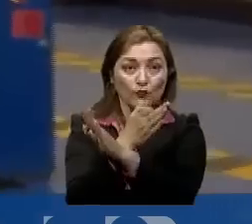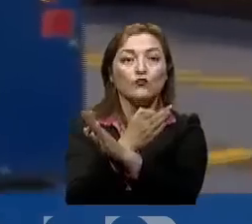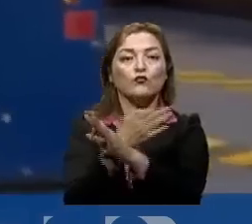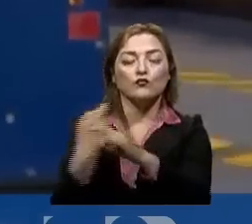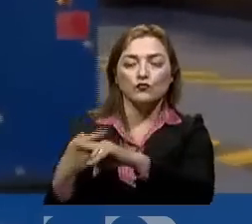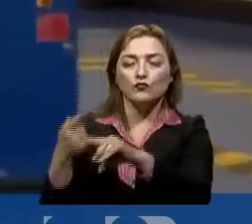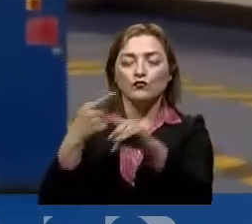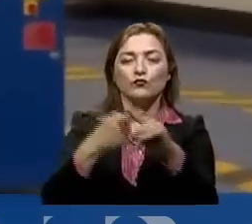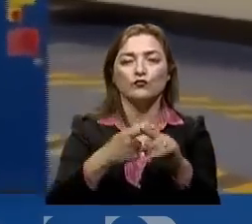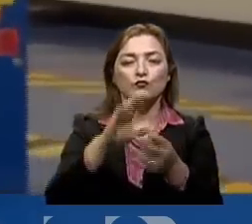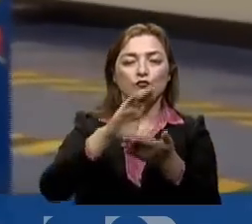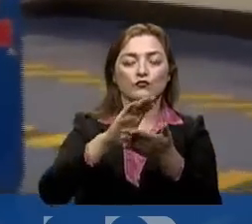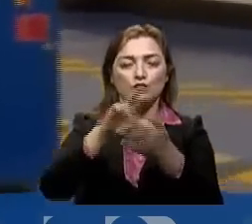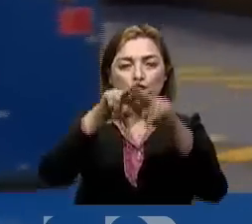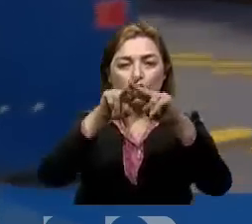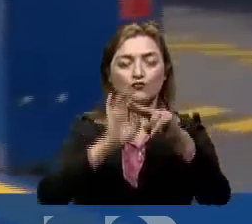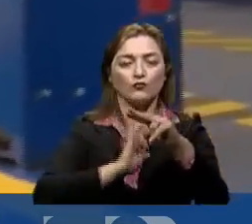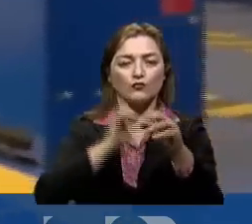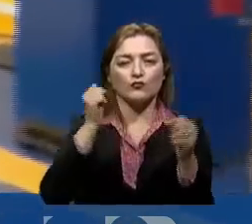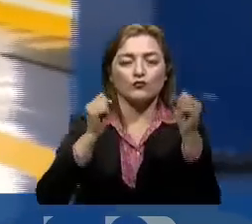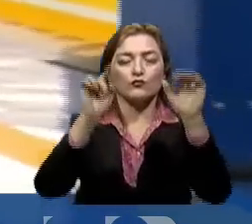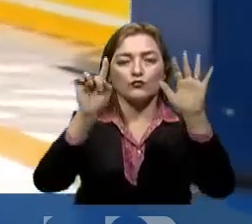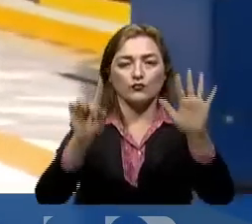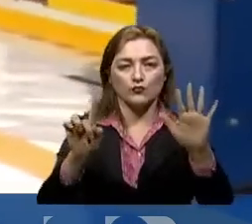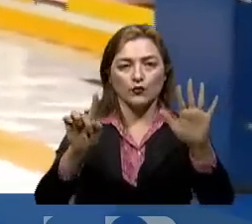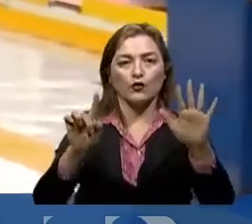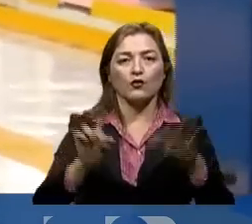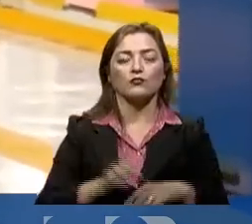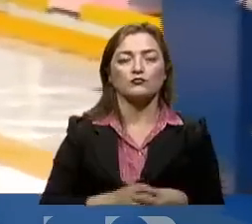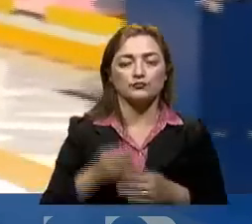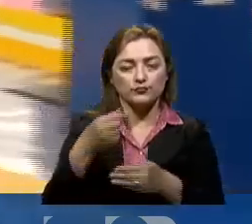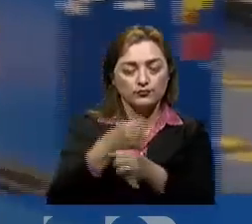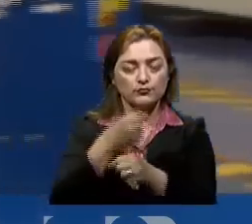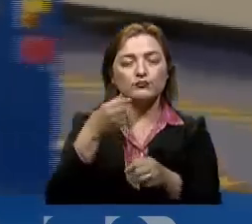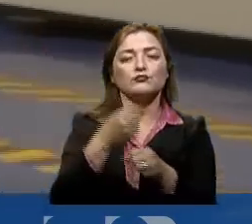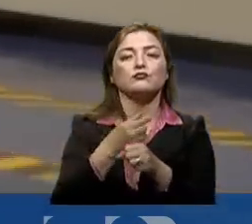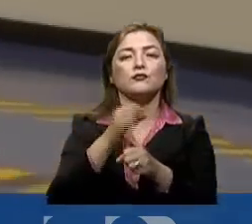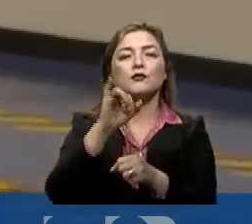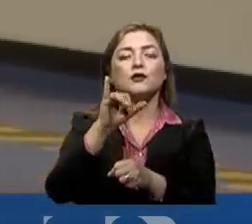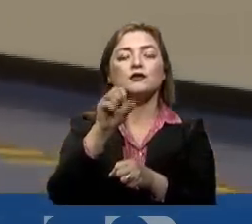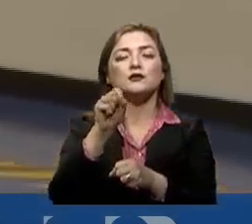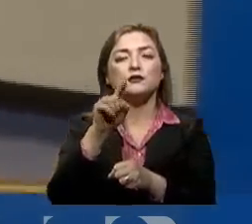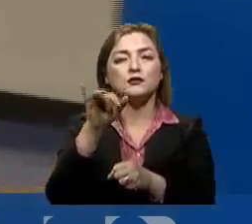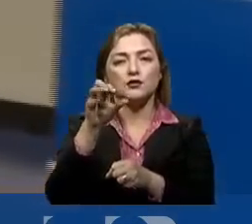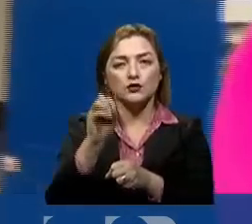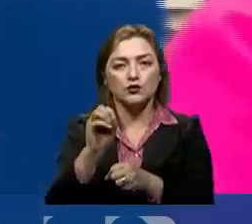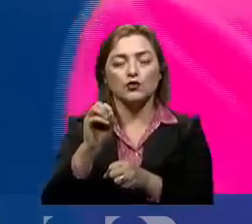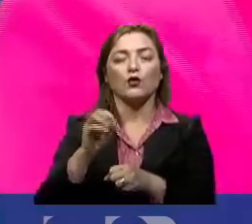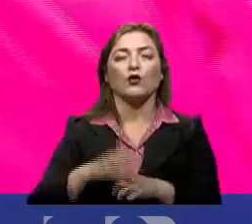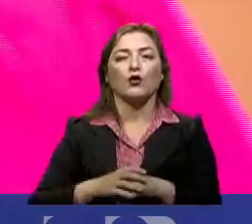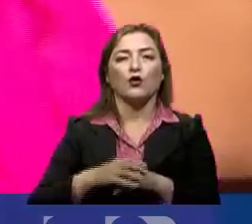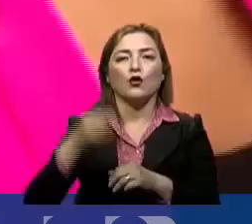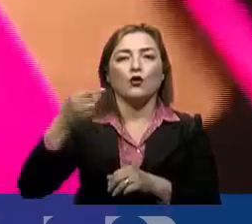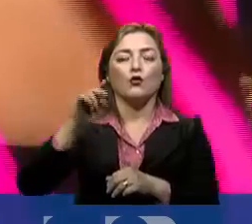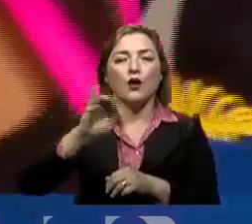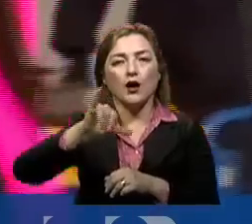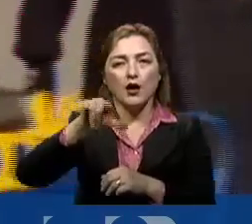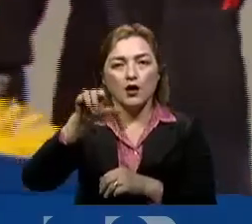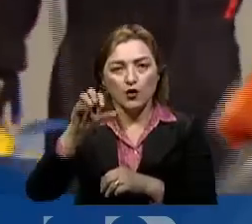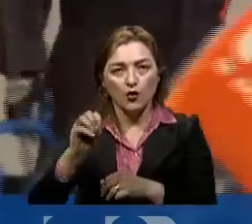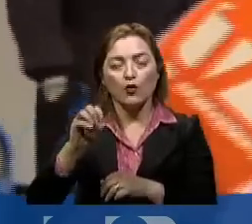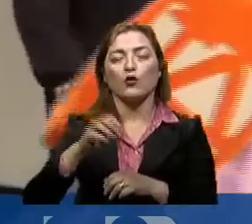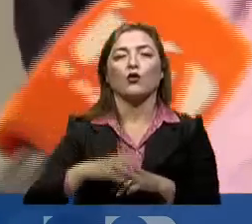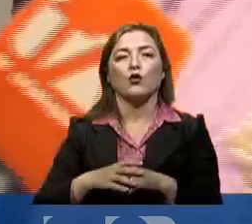en los diferentes 6 centros de revisión técnica vehicular: San Isidro, Guamaní, Guajaló, Los Chillos, La Florida y San Isidro. En ese